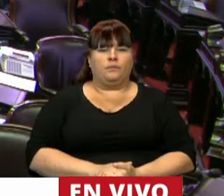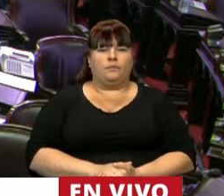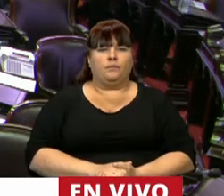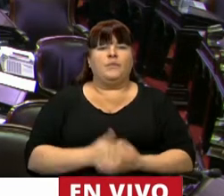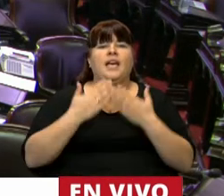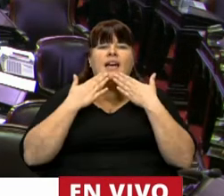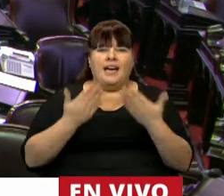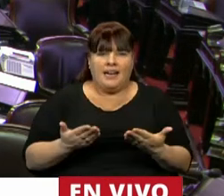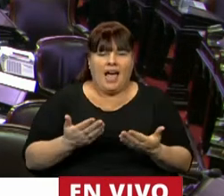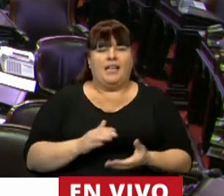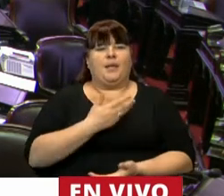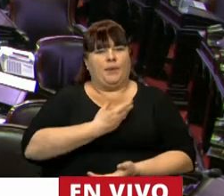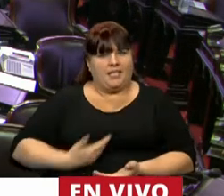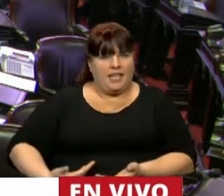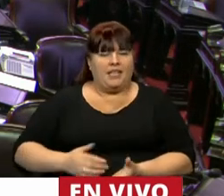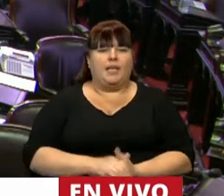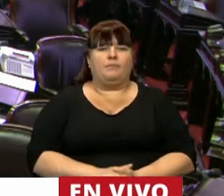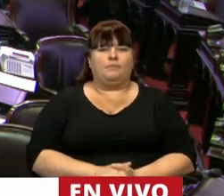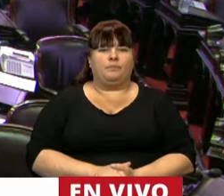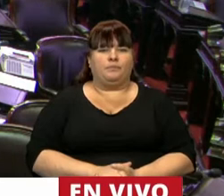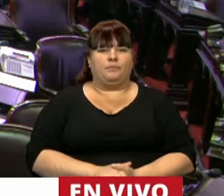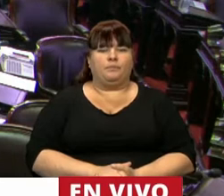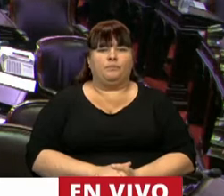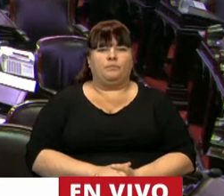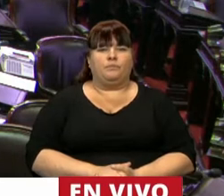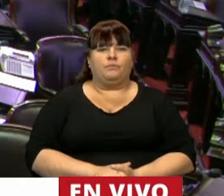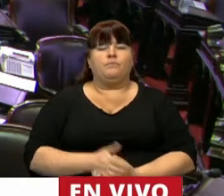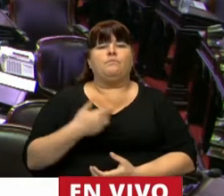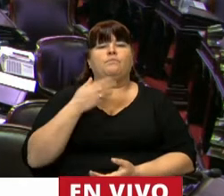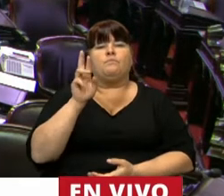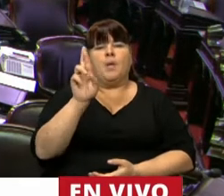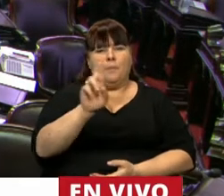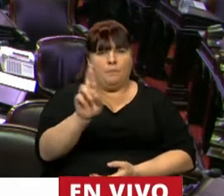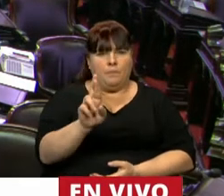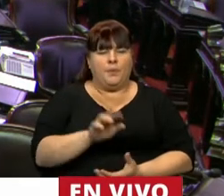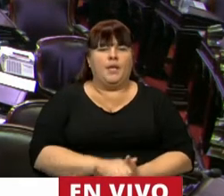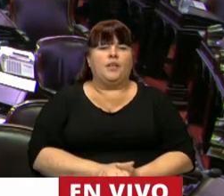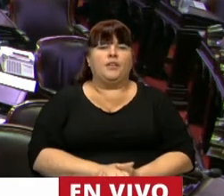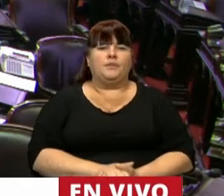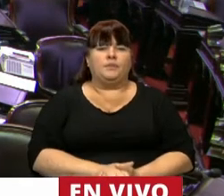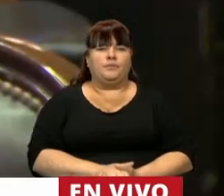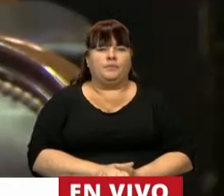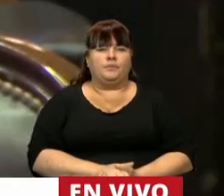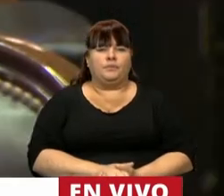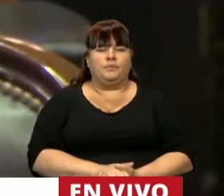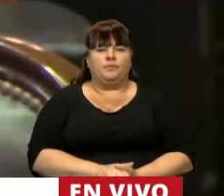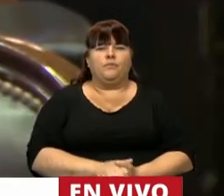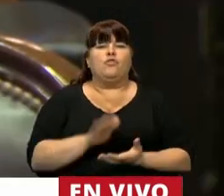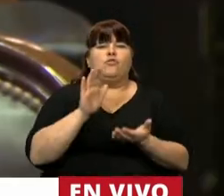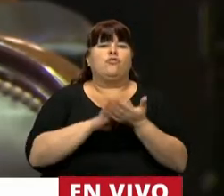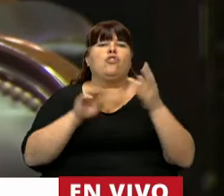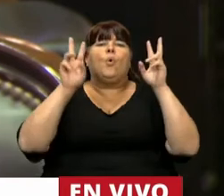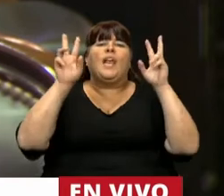gracias señor presidente quiero plantear una cuestión de privilegio en